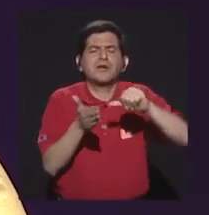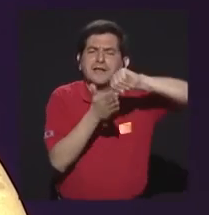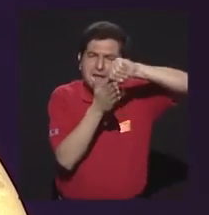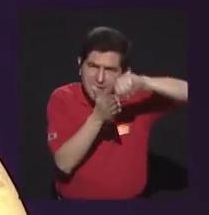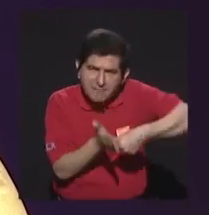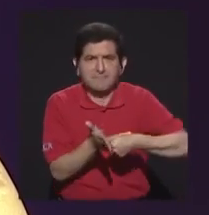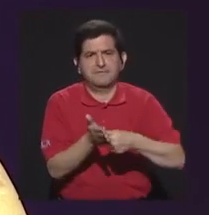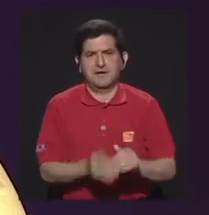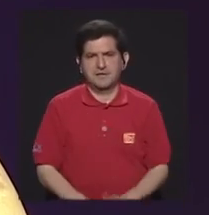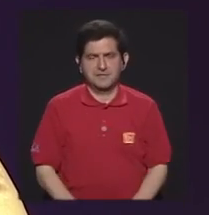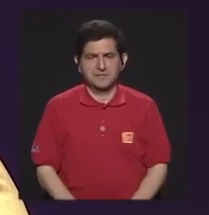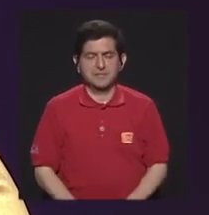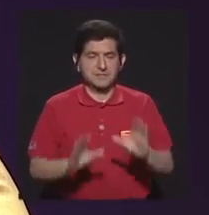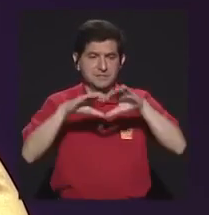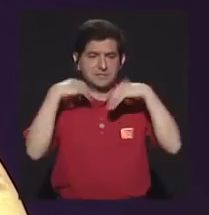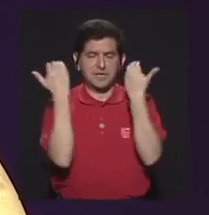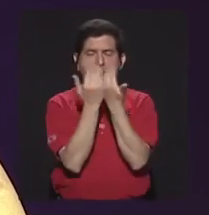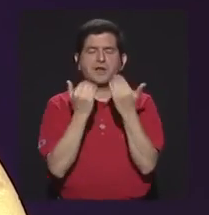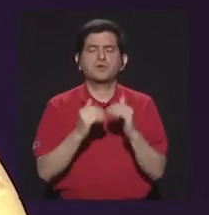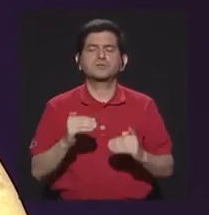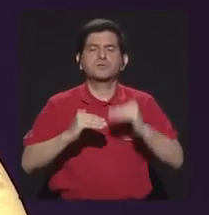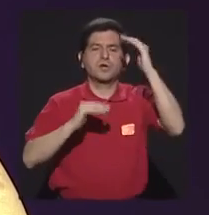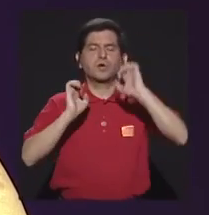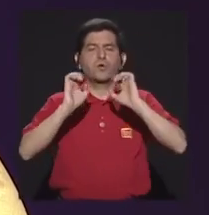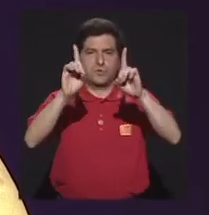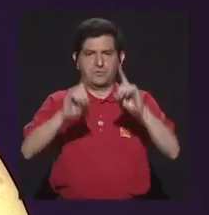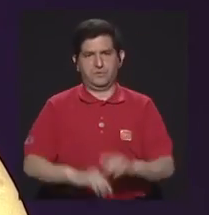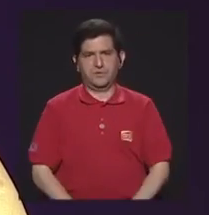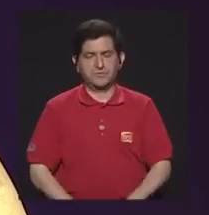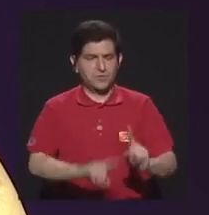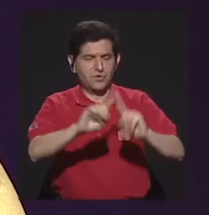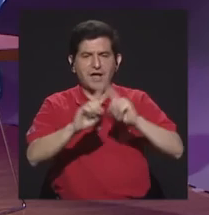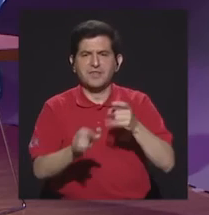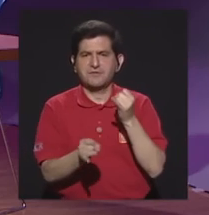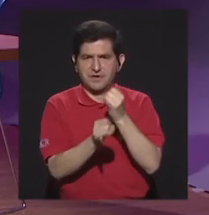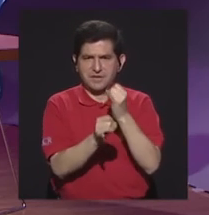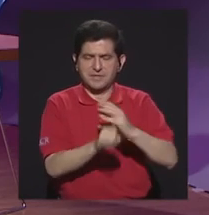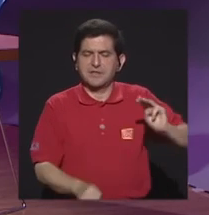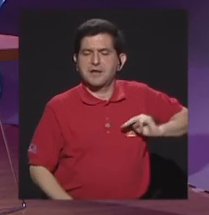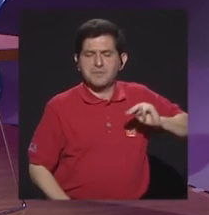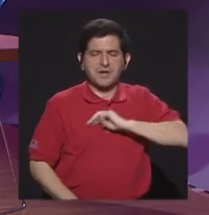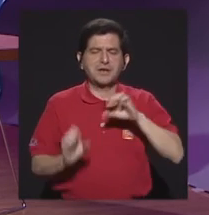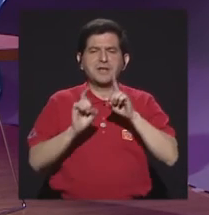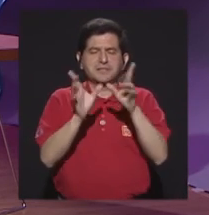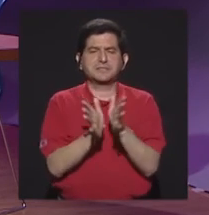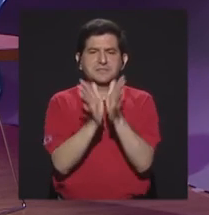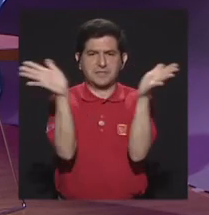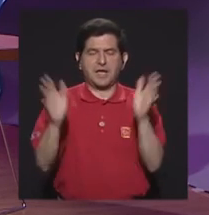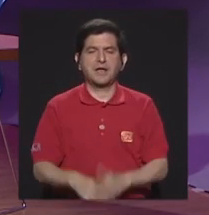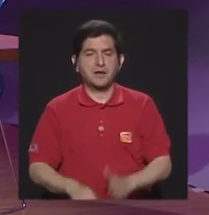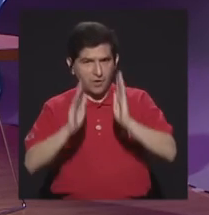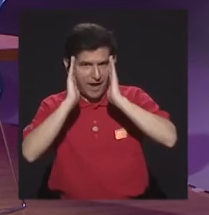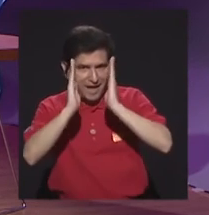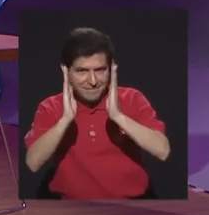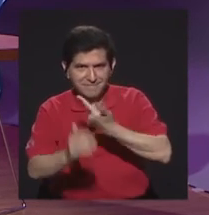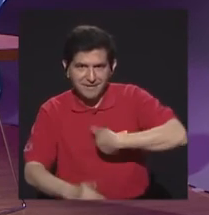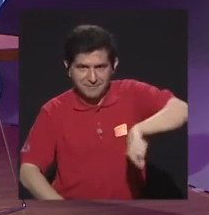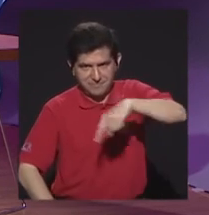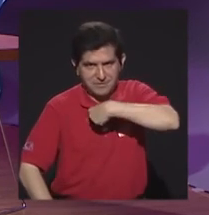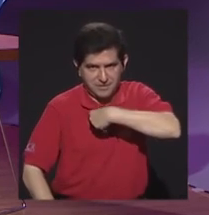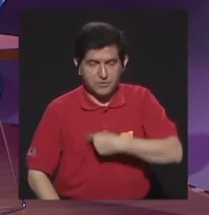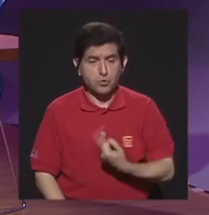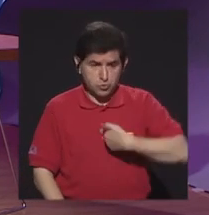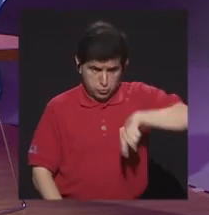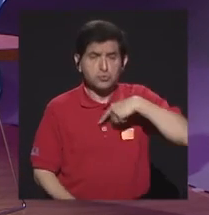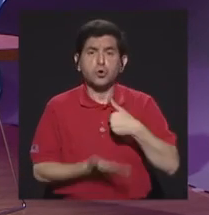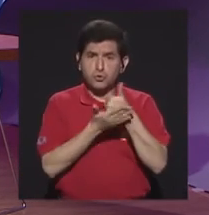insistir ante el Consejo Superior de Educación, ante las diferentes instancias del Ministerio de Educación Pública, que se nos escuche, que nosotros queremos ayudar,